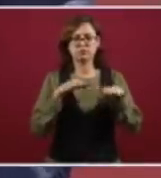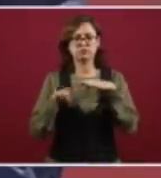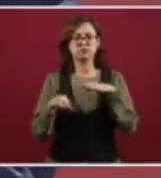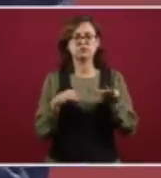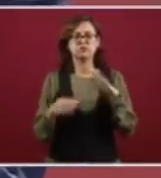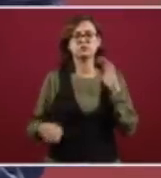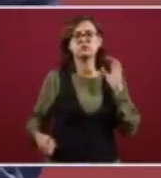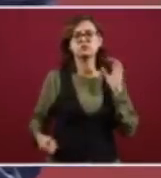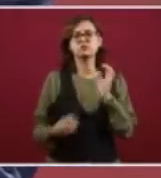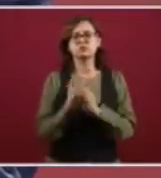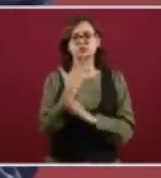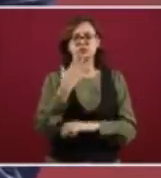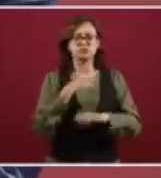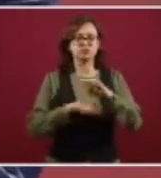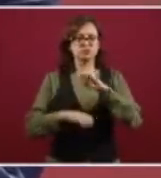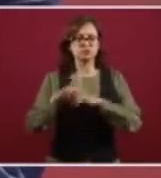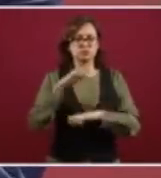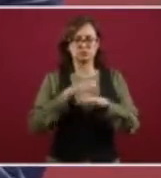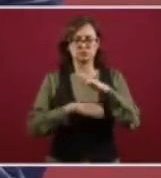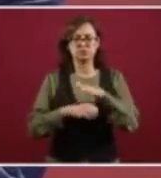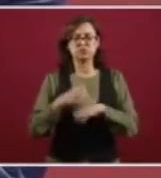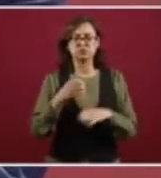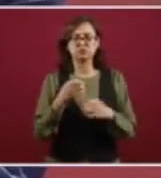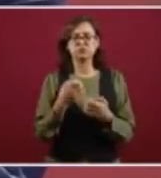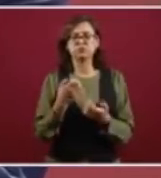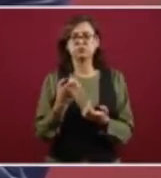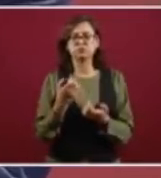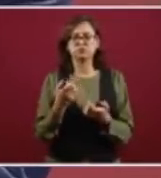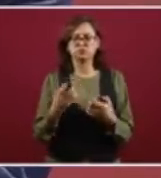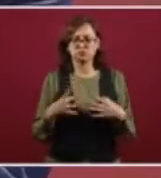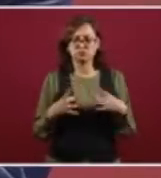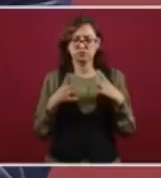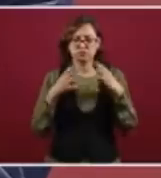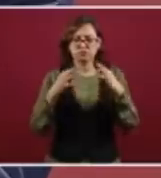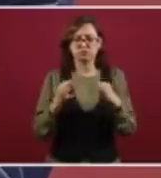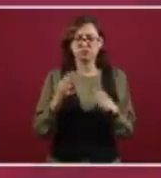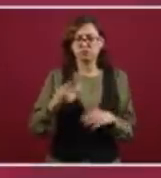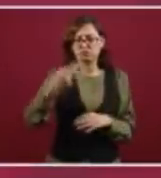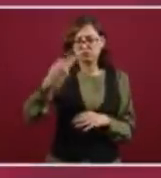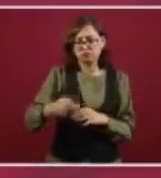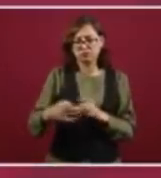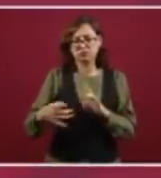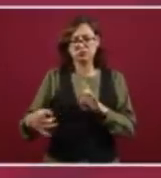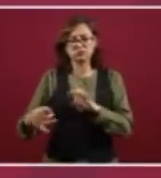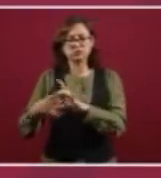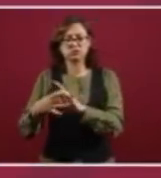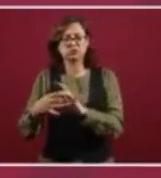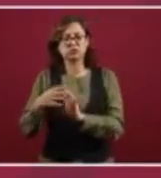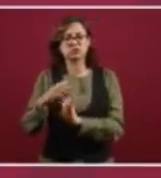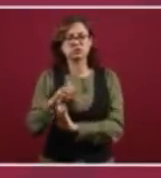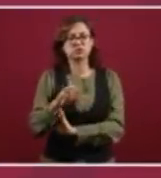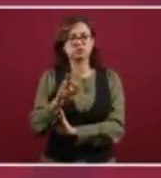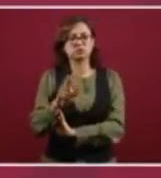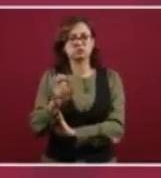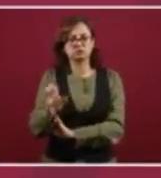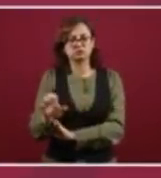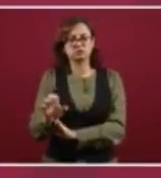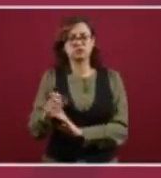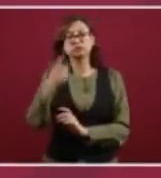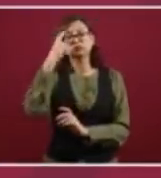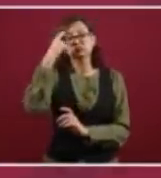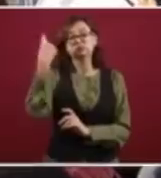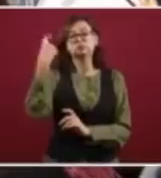nueva empresa que se creó, filial de la Comisión Federal de Electricidad,